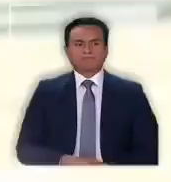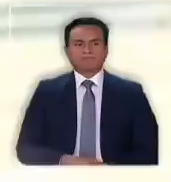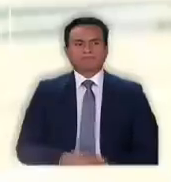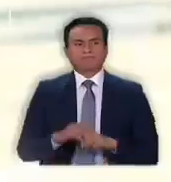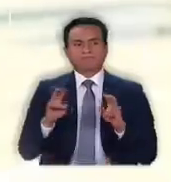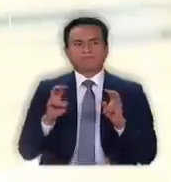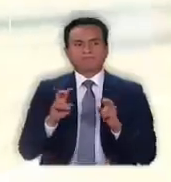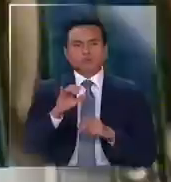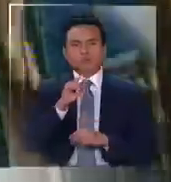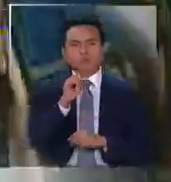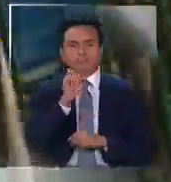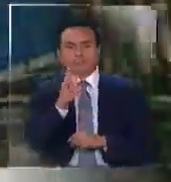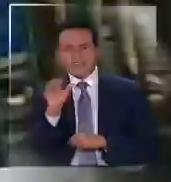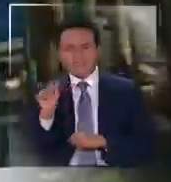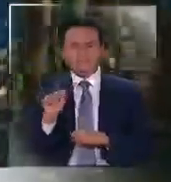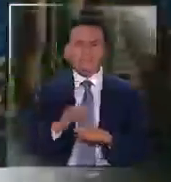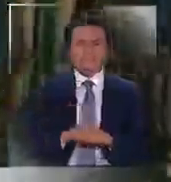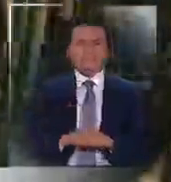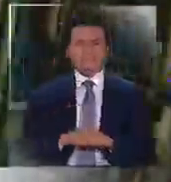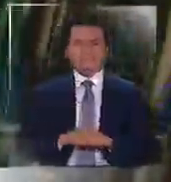Vela la cocotera.